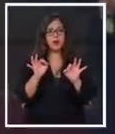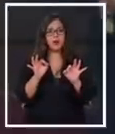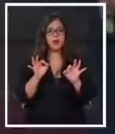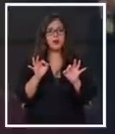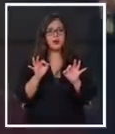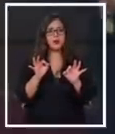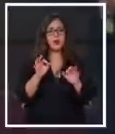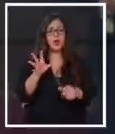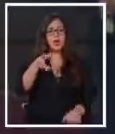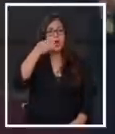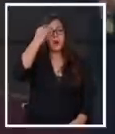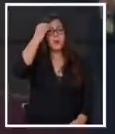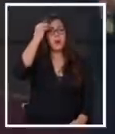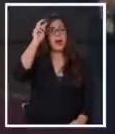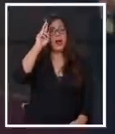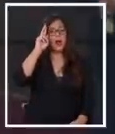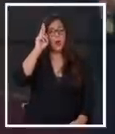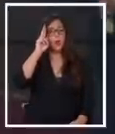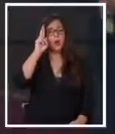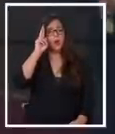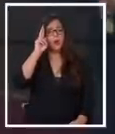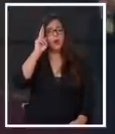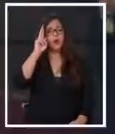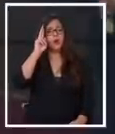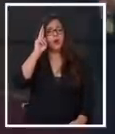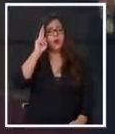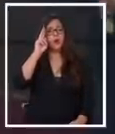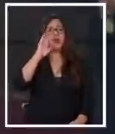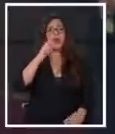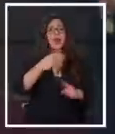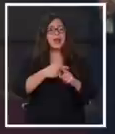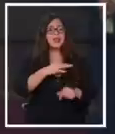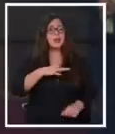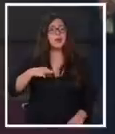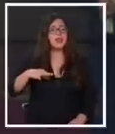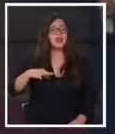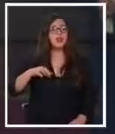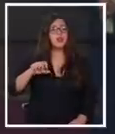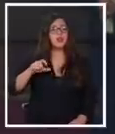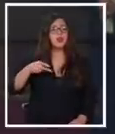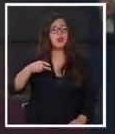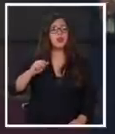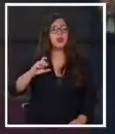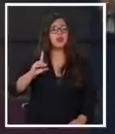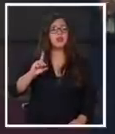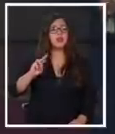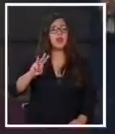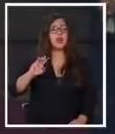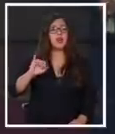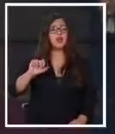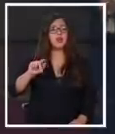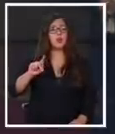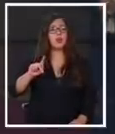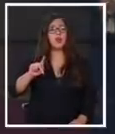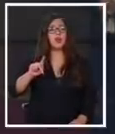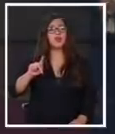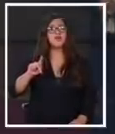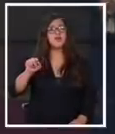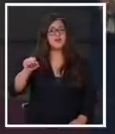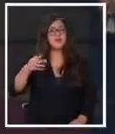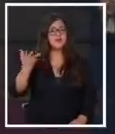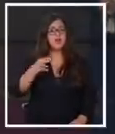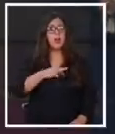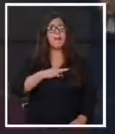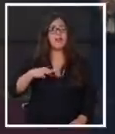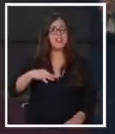recuerdo patentemente cuando el ex ministro chadwick ex ministro del interior fue si mal